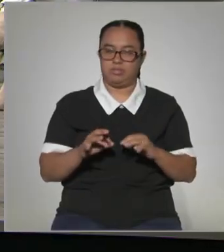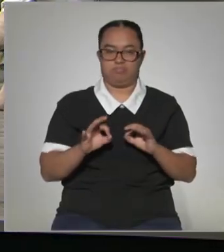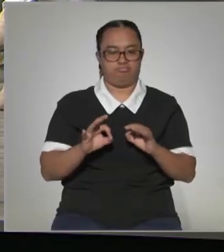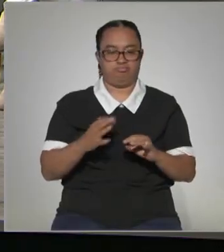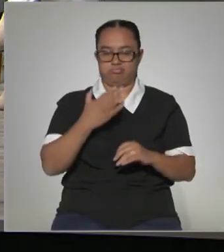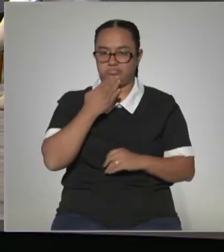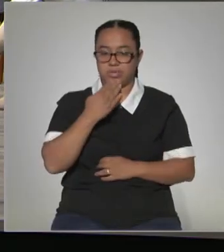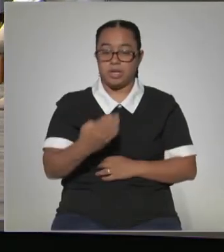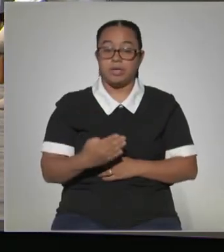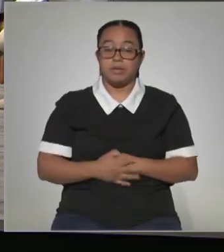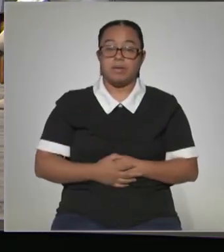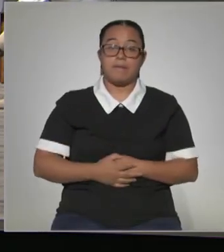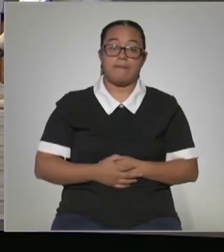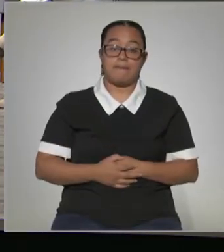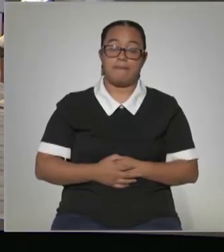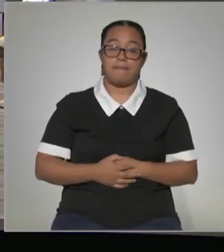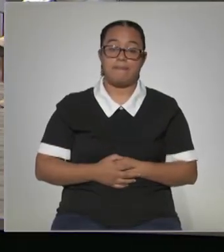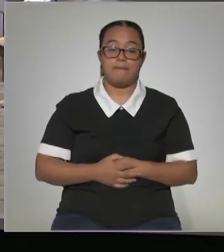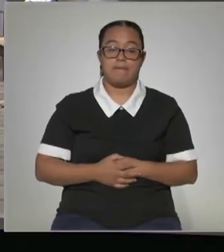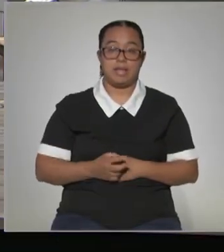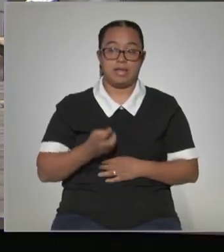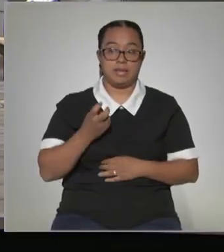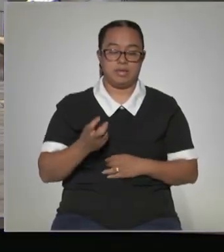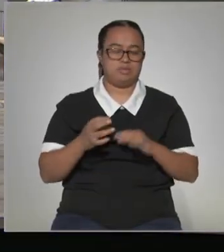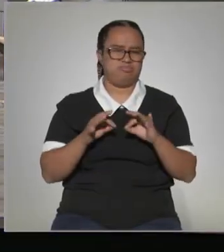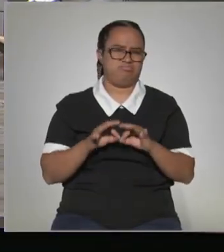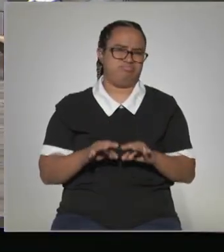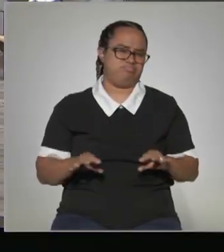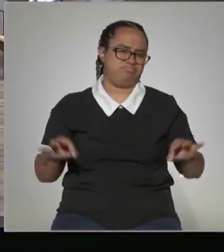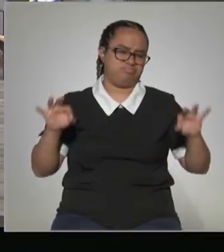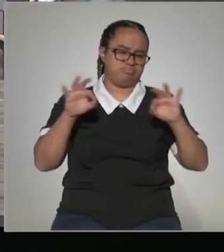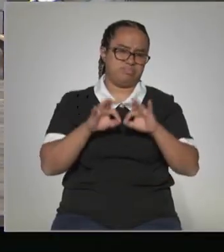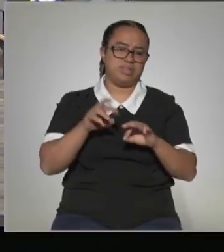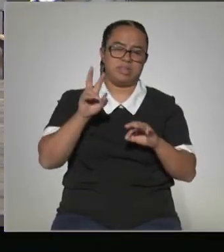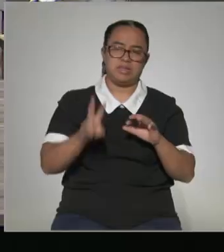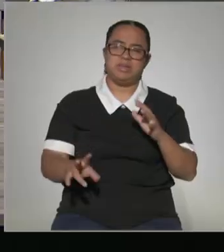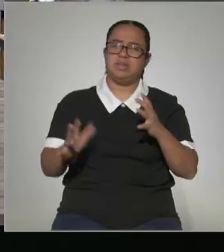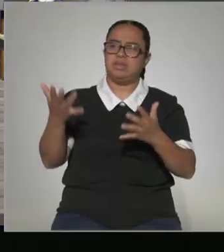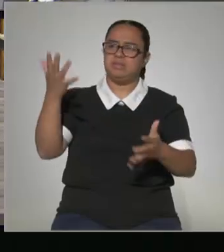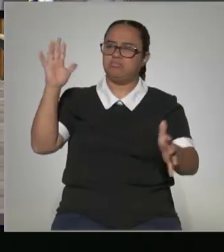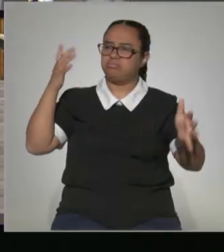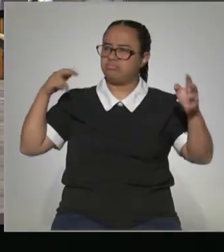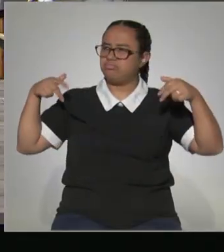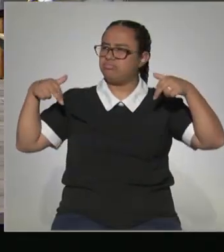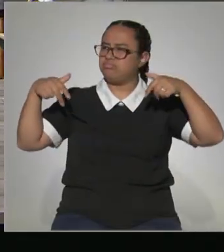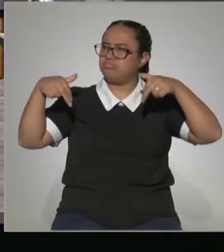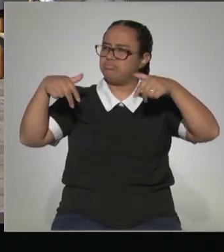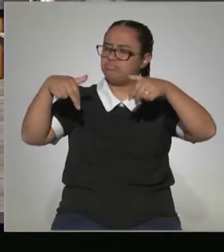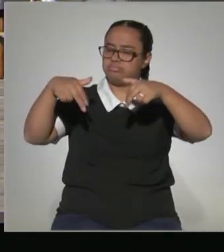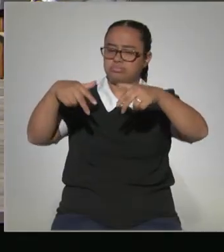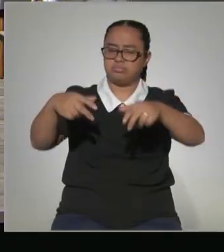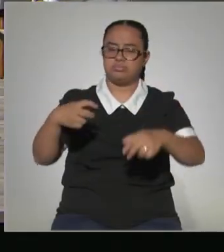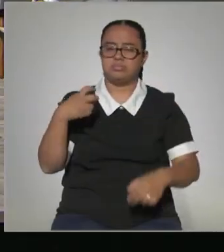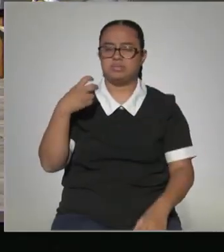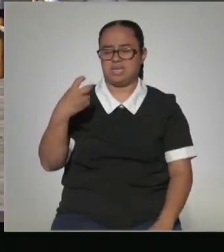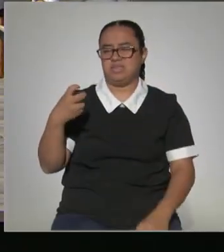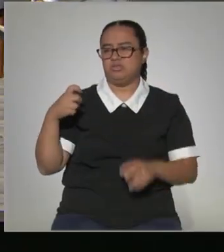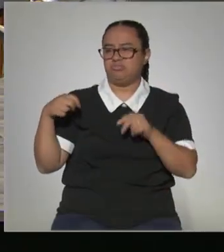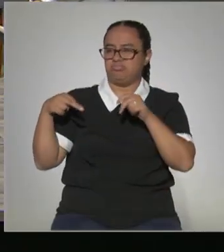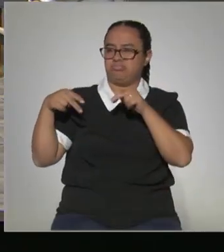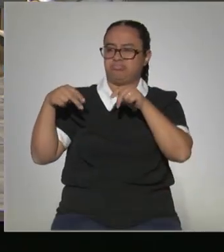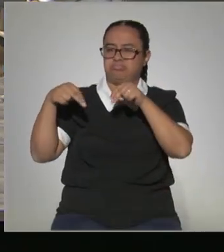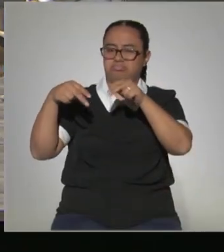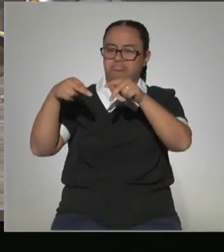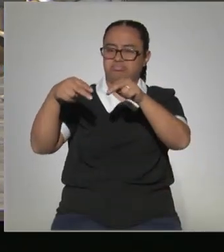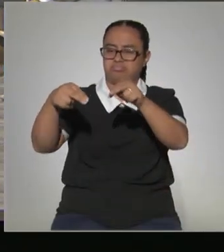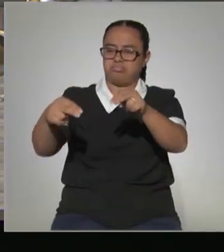intervención, muy importante. La naturaleza, caminar, se llama earthing,